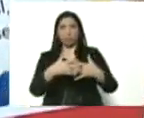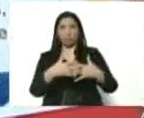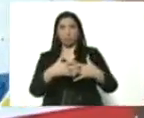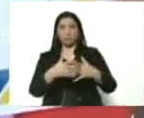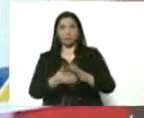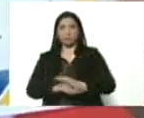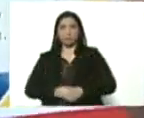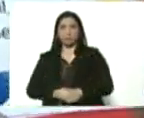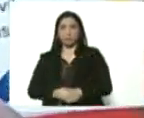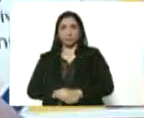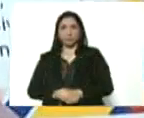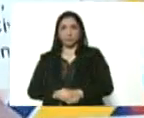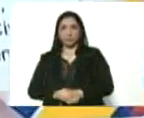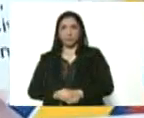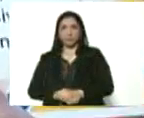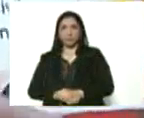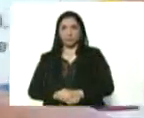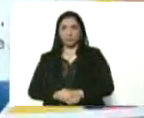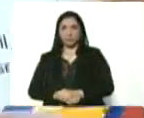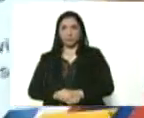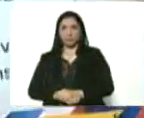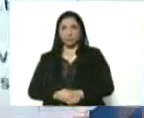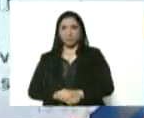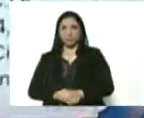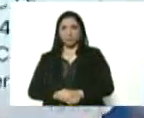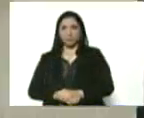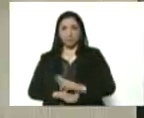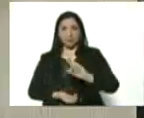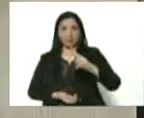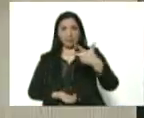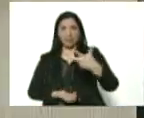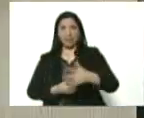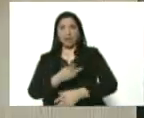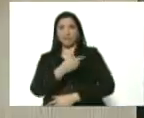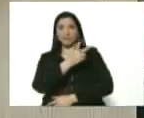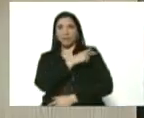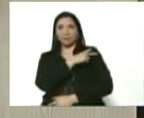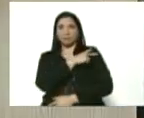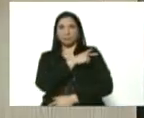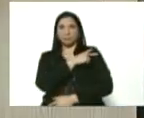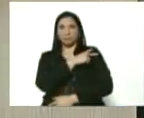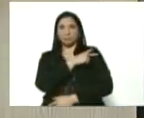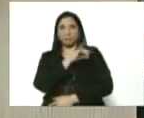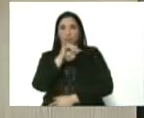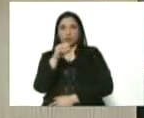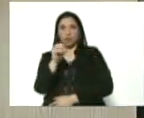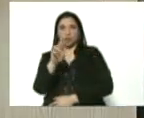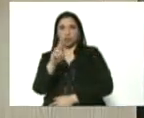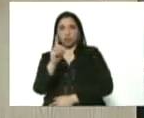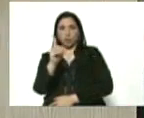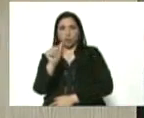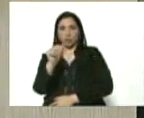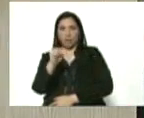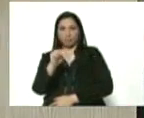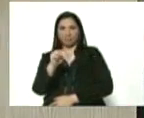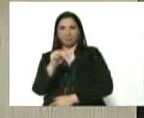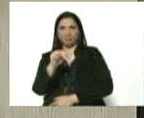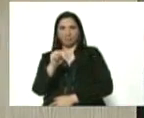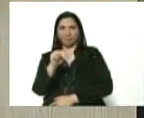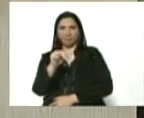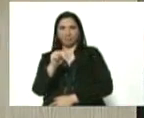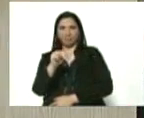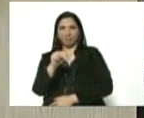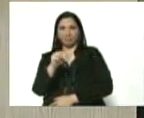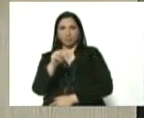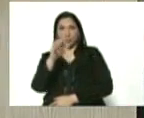Luke Alexander Denman. Y el tercer jefe era Jordan, alias Jordan, que